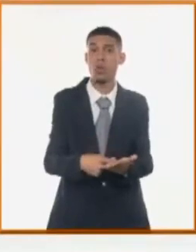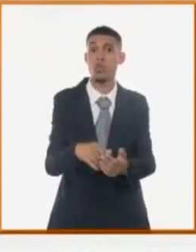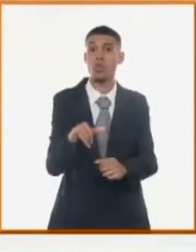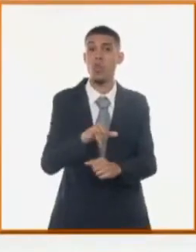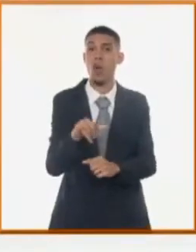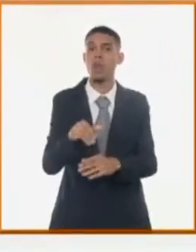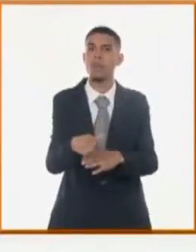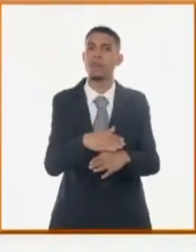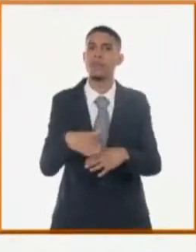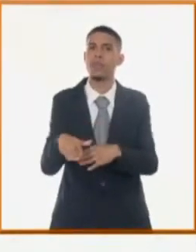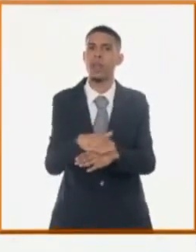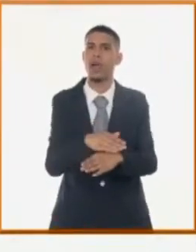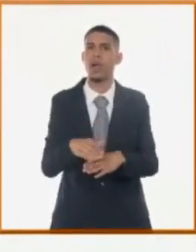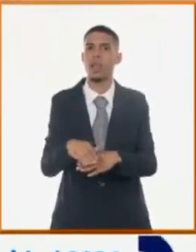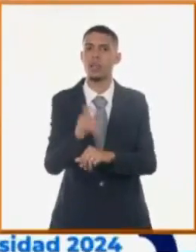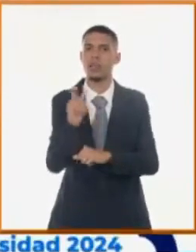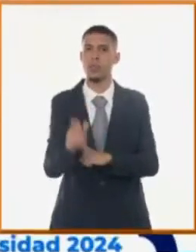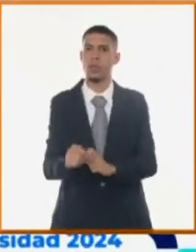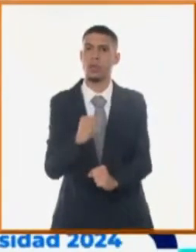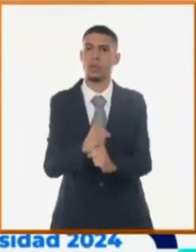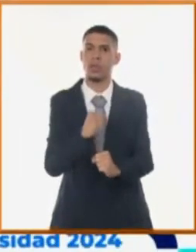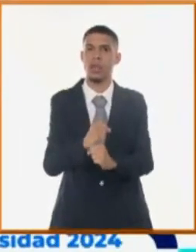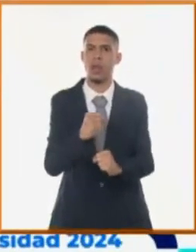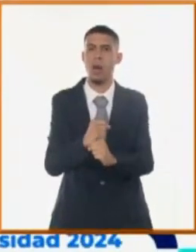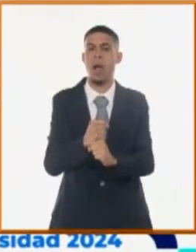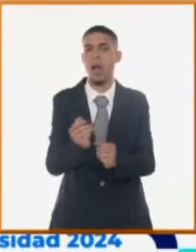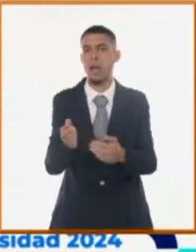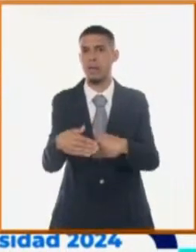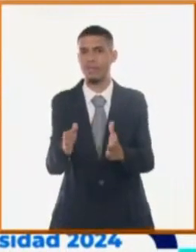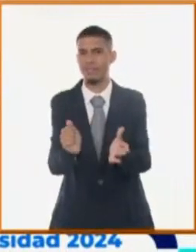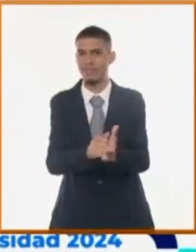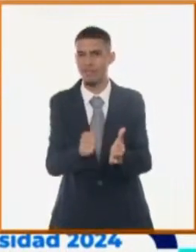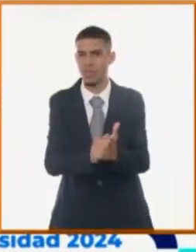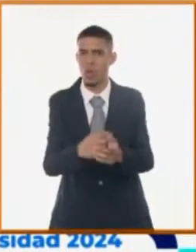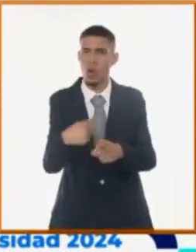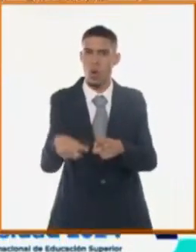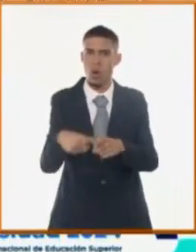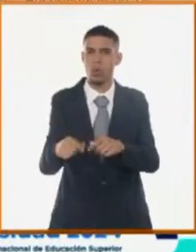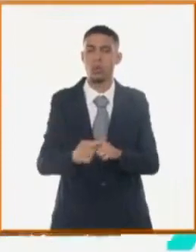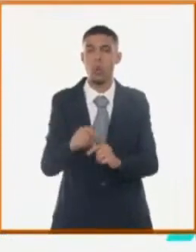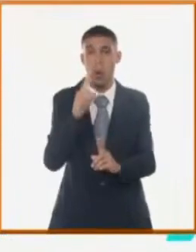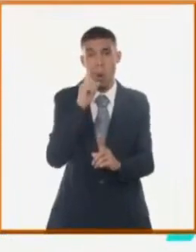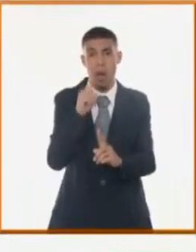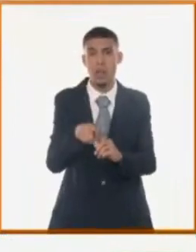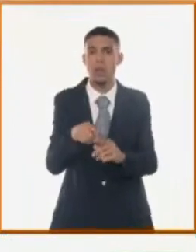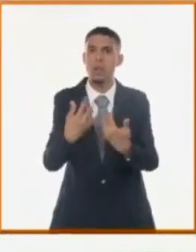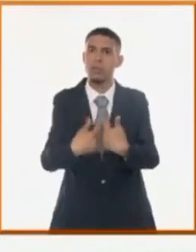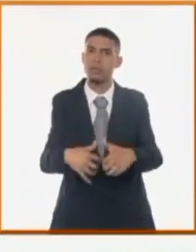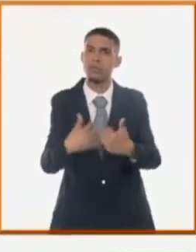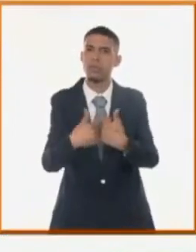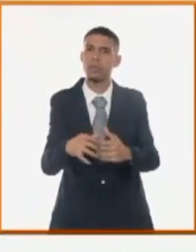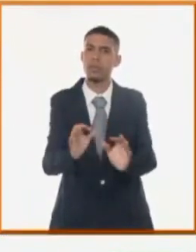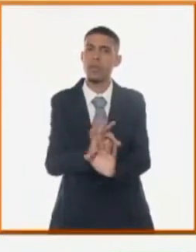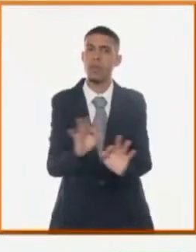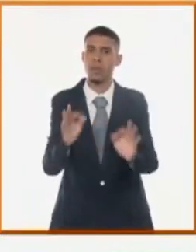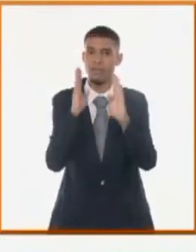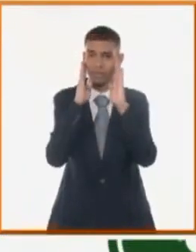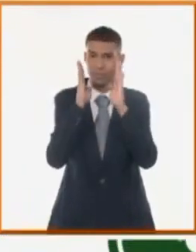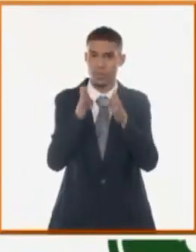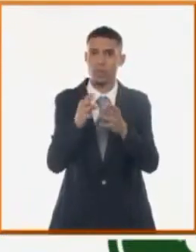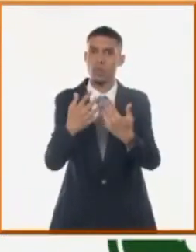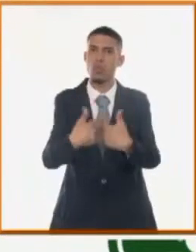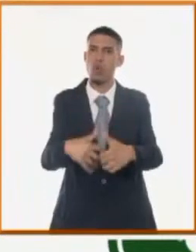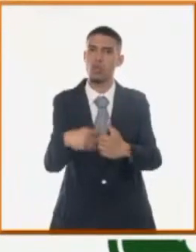importaciones de materias primas, insumos y bienes intermedios con destino a procesos productivos con especial enfoque hacia la producción